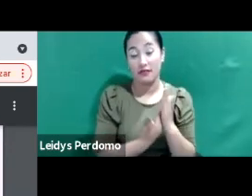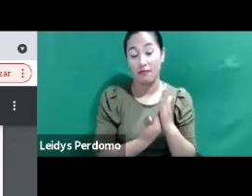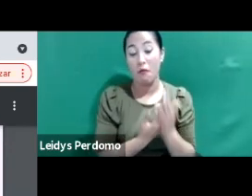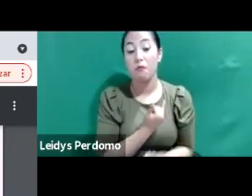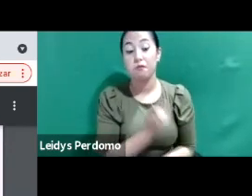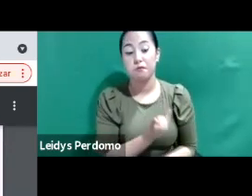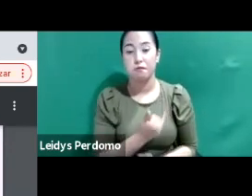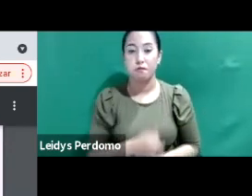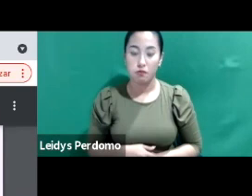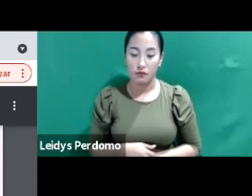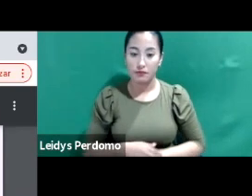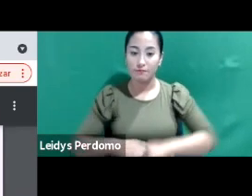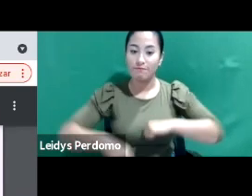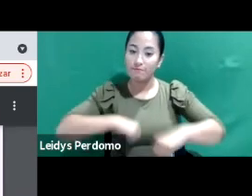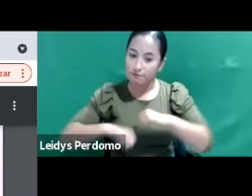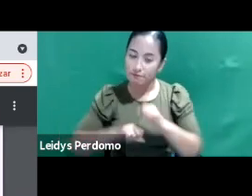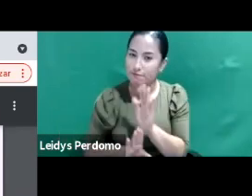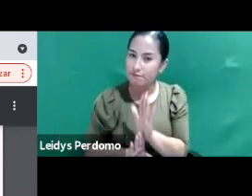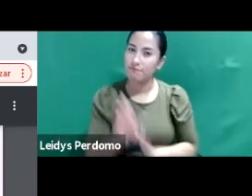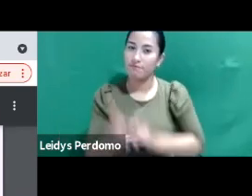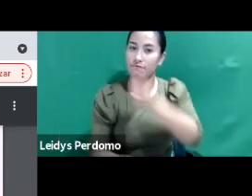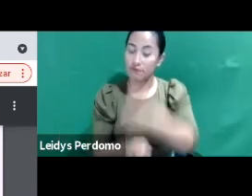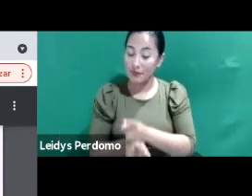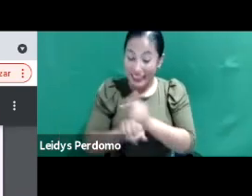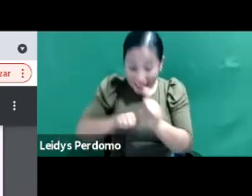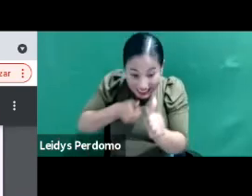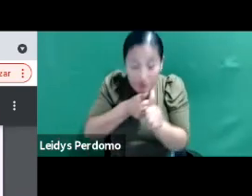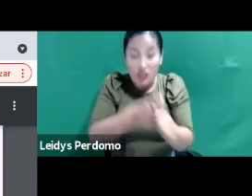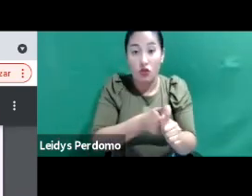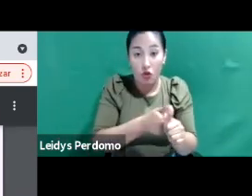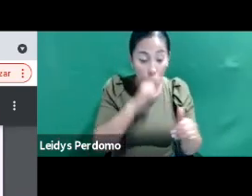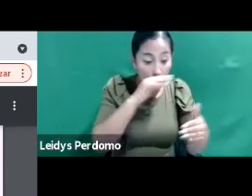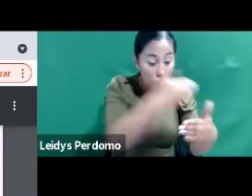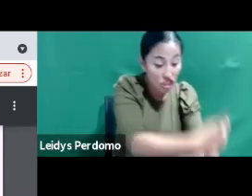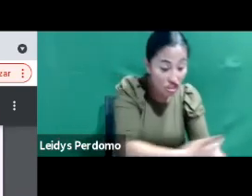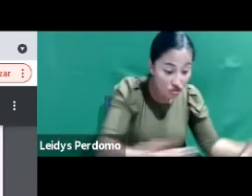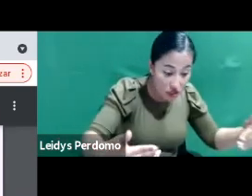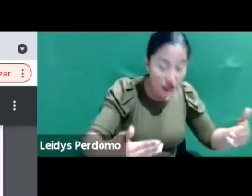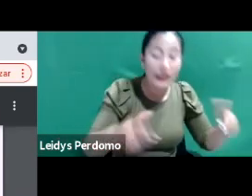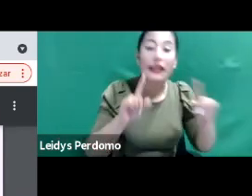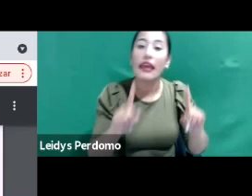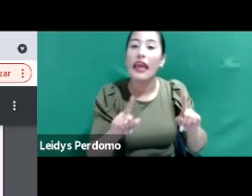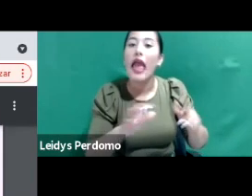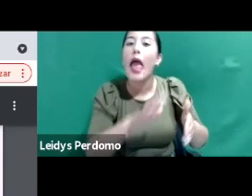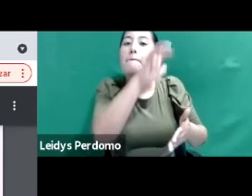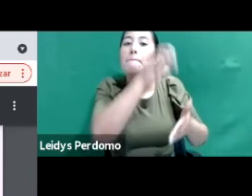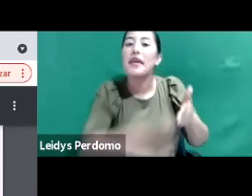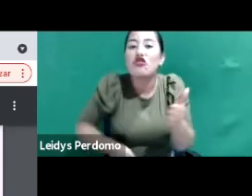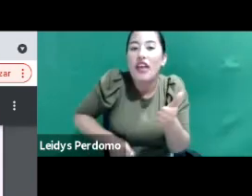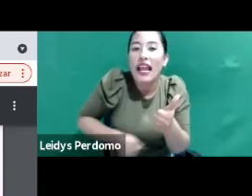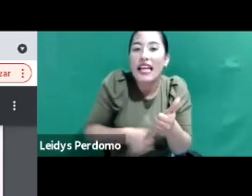ser tan eficientes y eficaz en la intervención con los niños que disminuyamos el nivel de